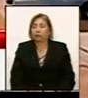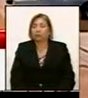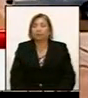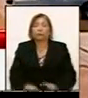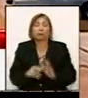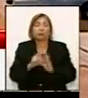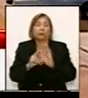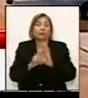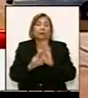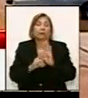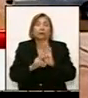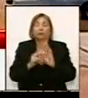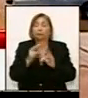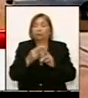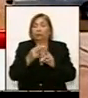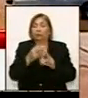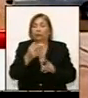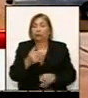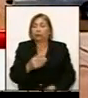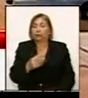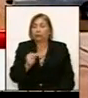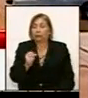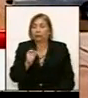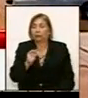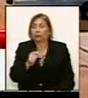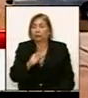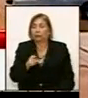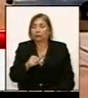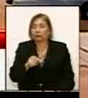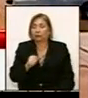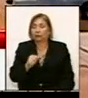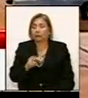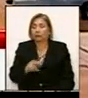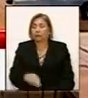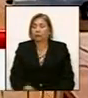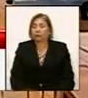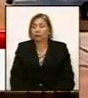Nominal. Congresista Milagro Salazar.